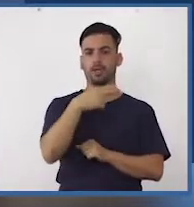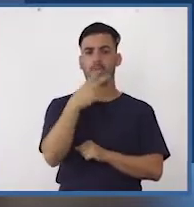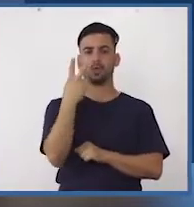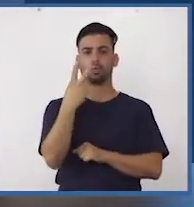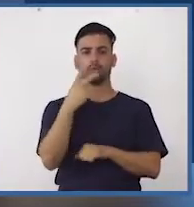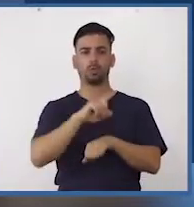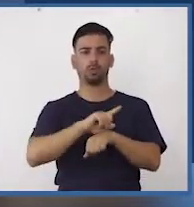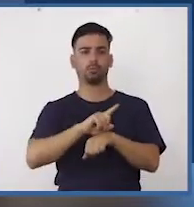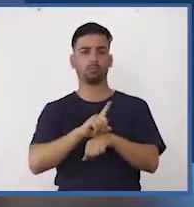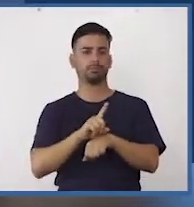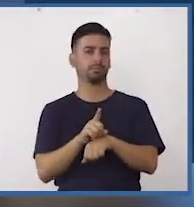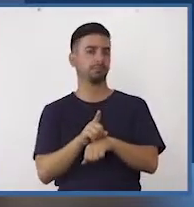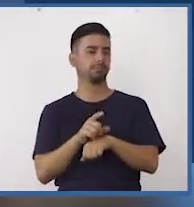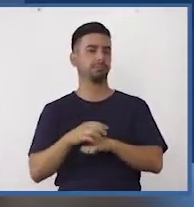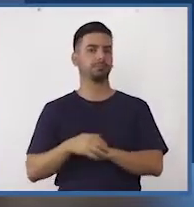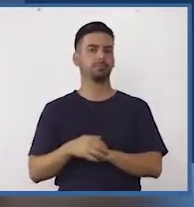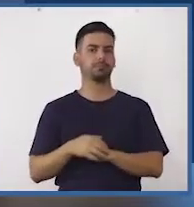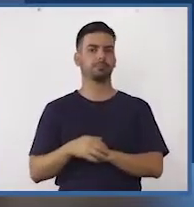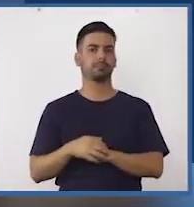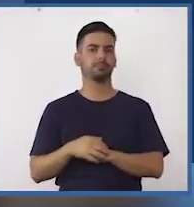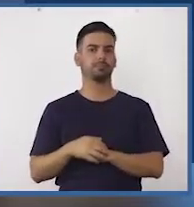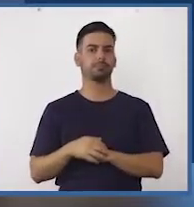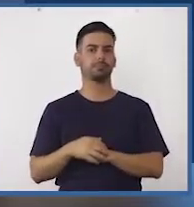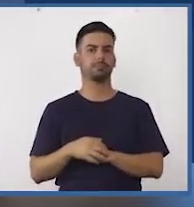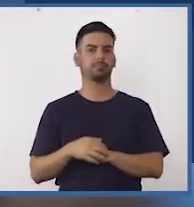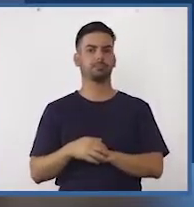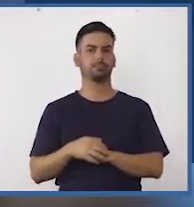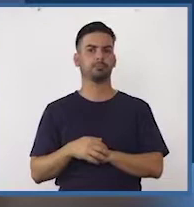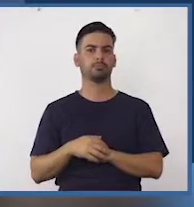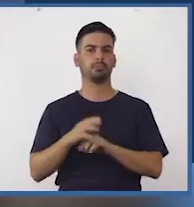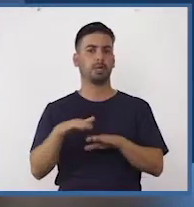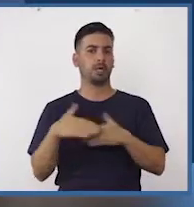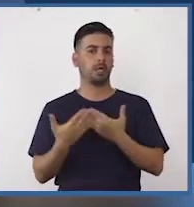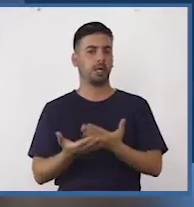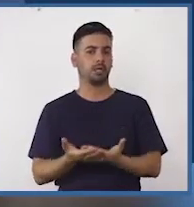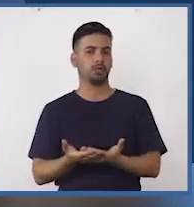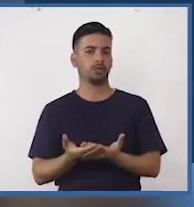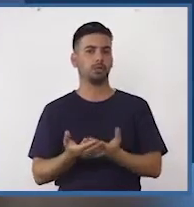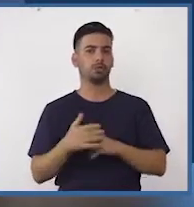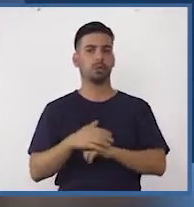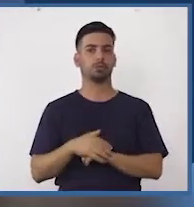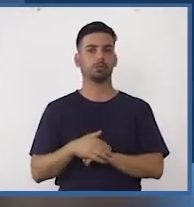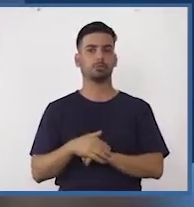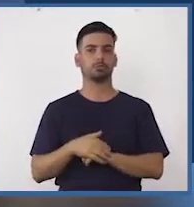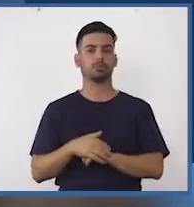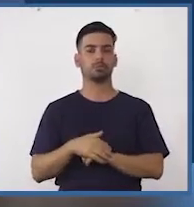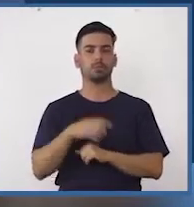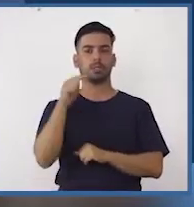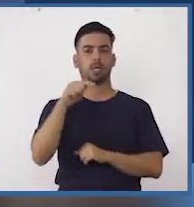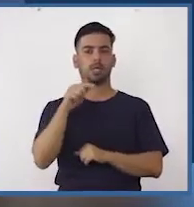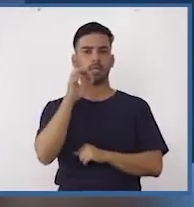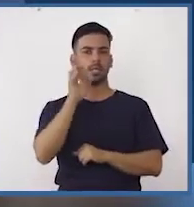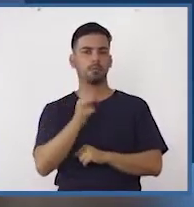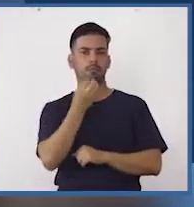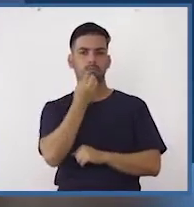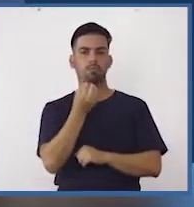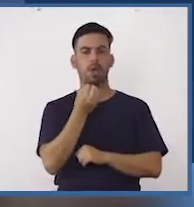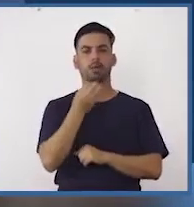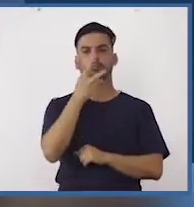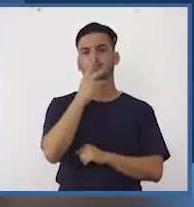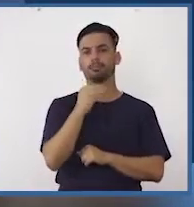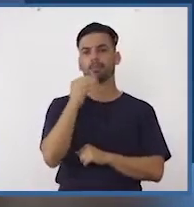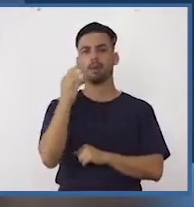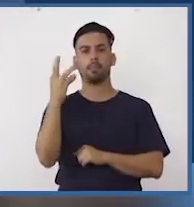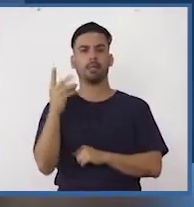periodos, ¿cómo me dieron? 2 segundos. Por lo tanto, se pone de manifiesto que son como magnitudes recíprocas y que tengo que tener en cuenta